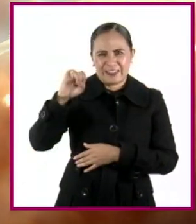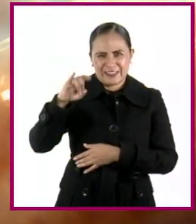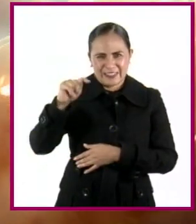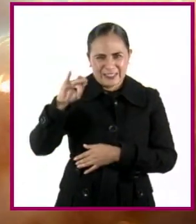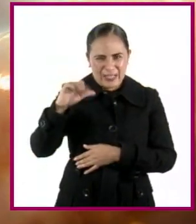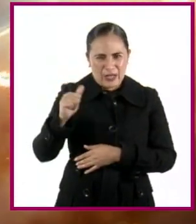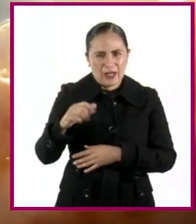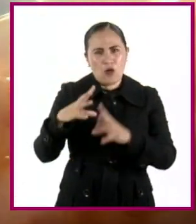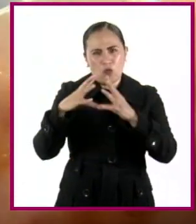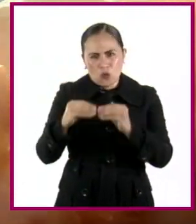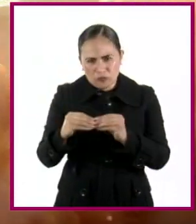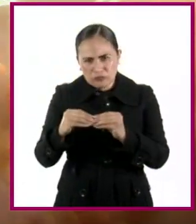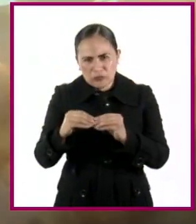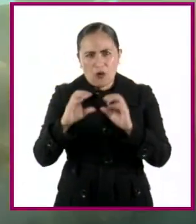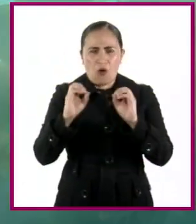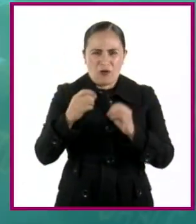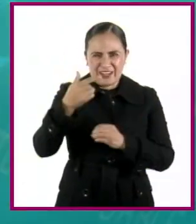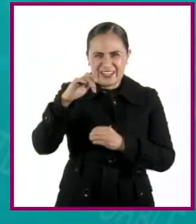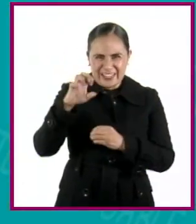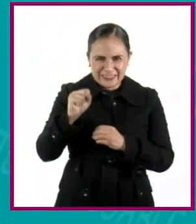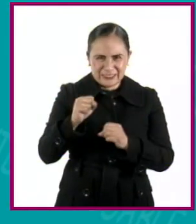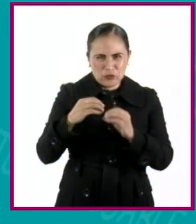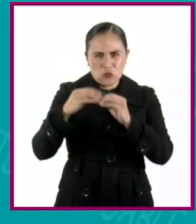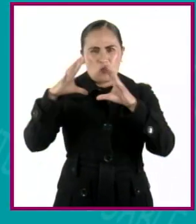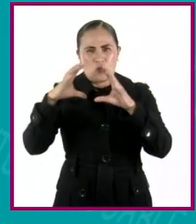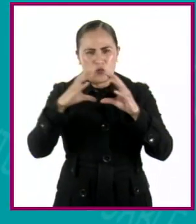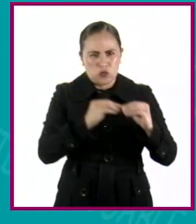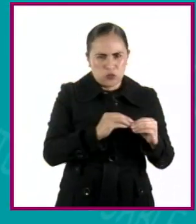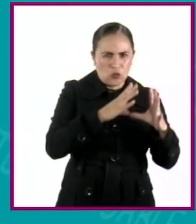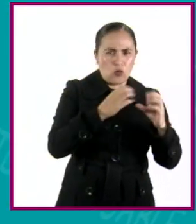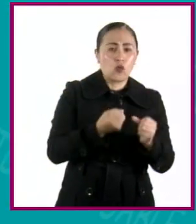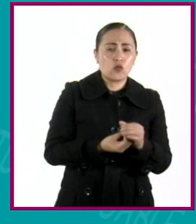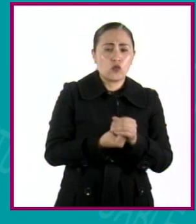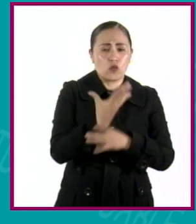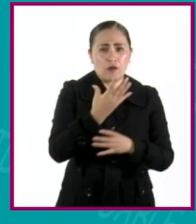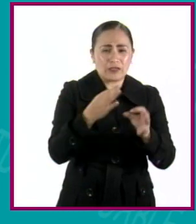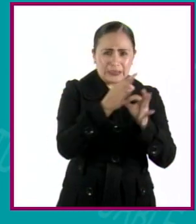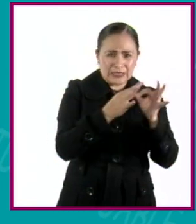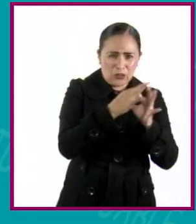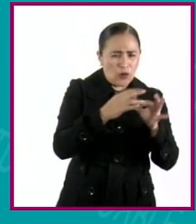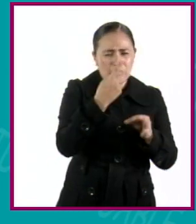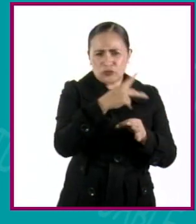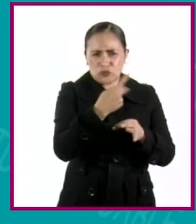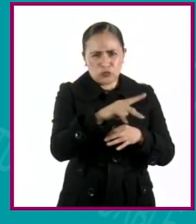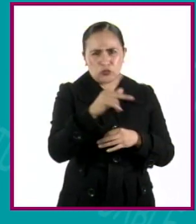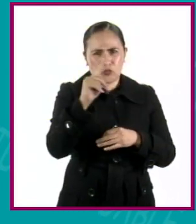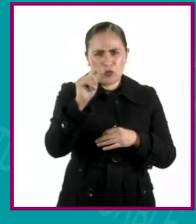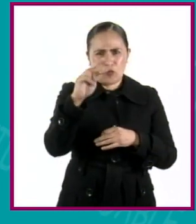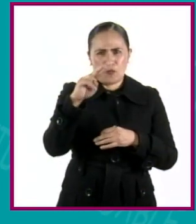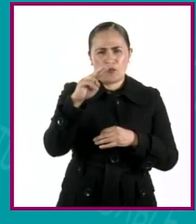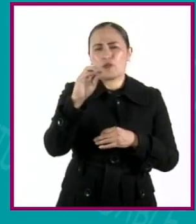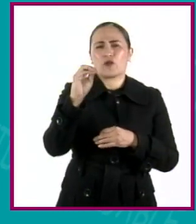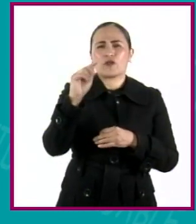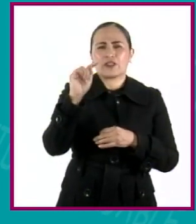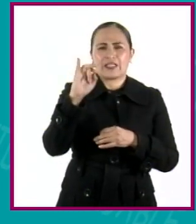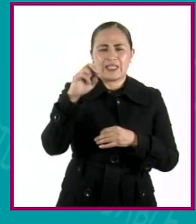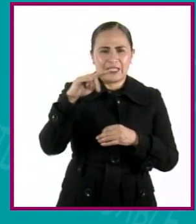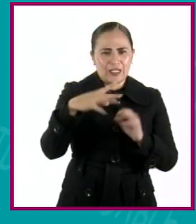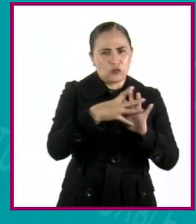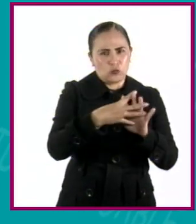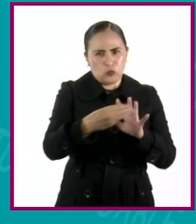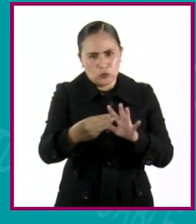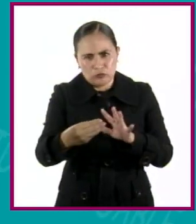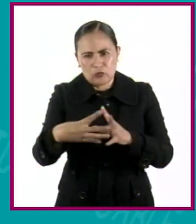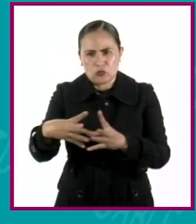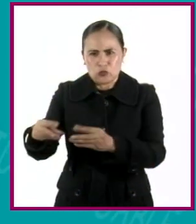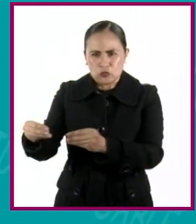prenderán ciertos genes. Entonces, las nuevas células sintetizan sus propias proteínas, mismas que difunden a sus vecinos. Es